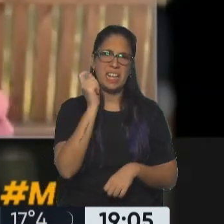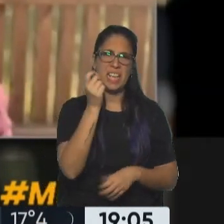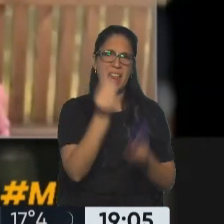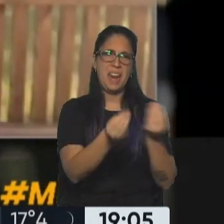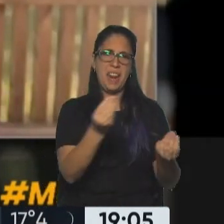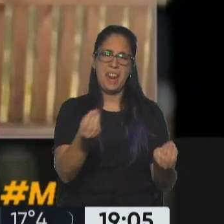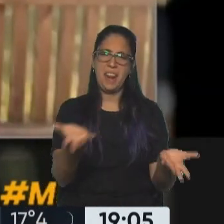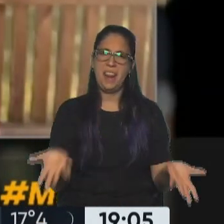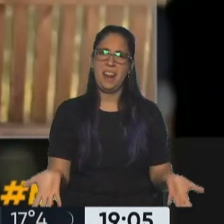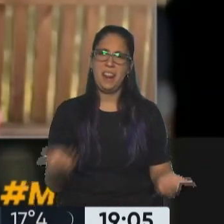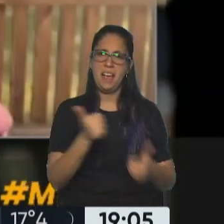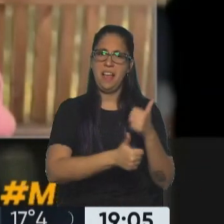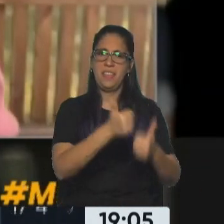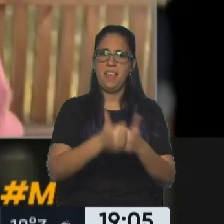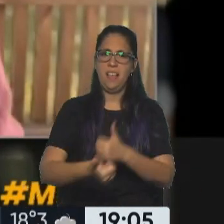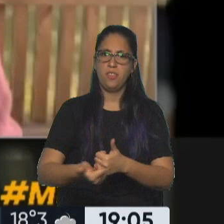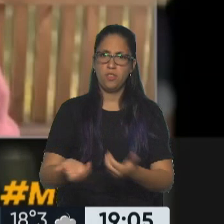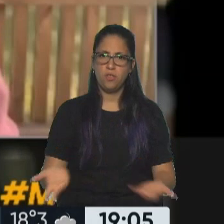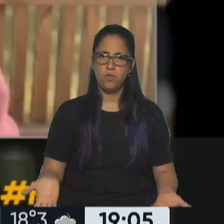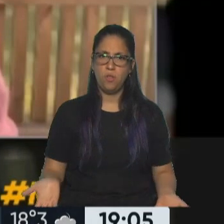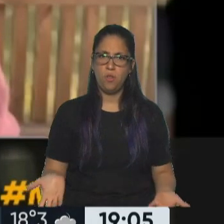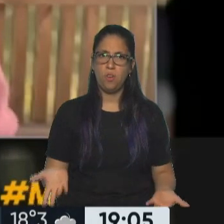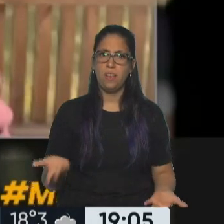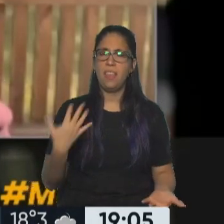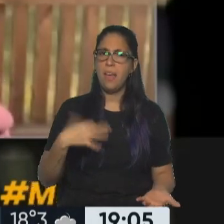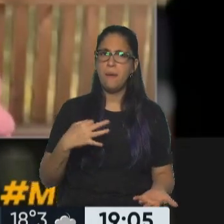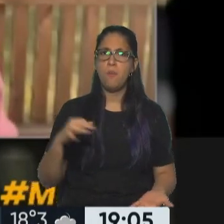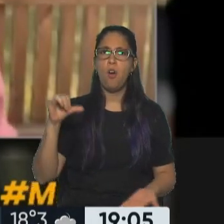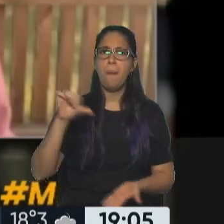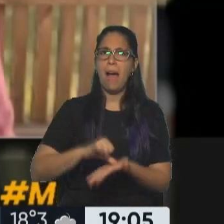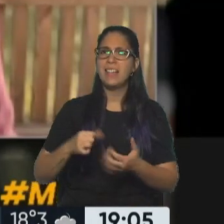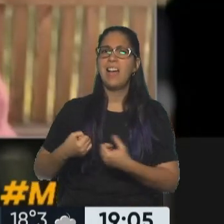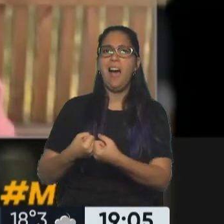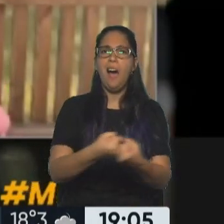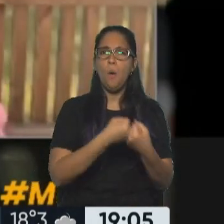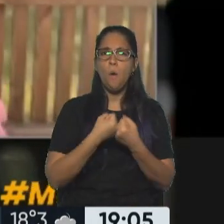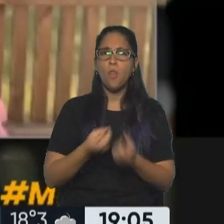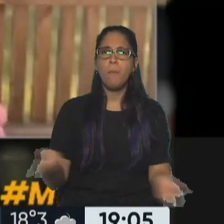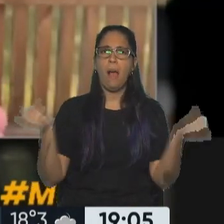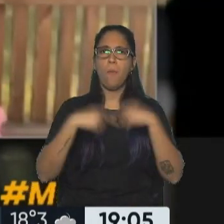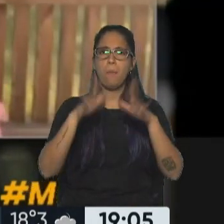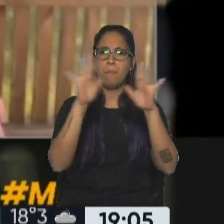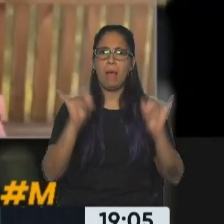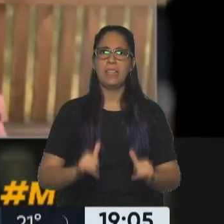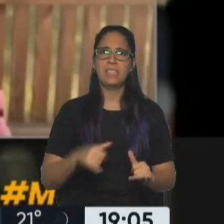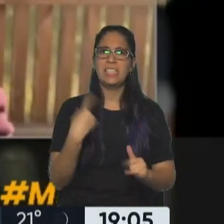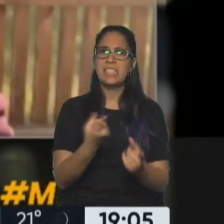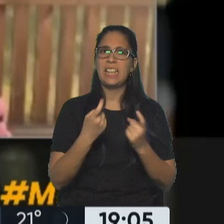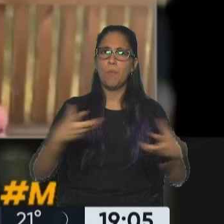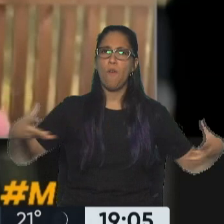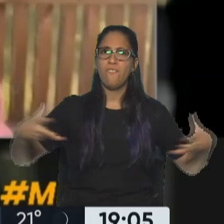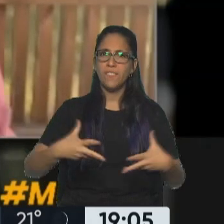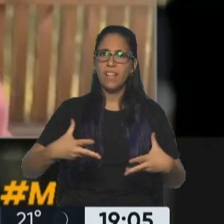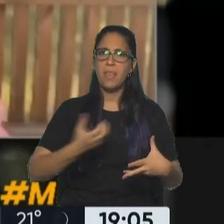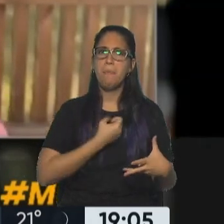mezquino. Porque ojalá lleguemos a un gran acuerdo nacional para recuperar la patria, un gran frente patriótico, ¿no?,